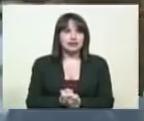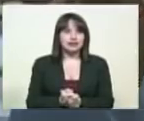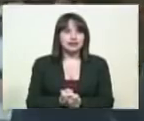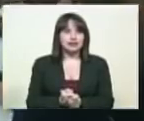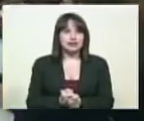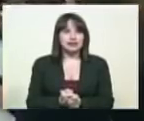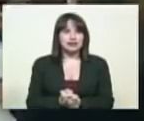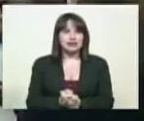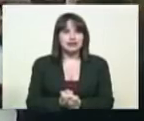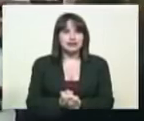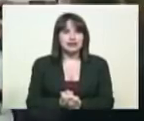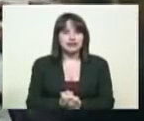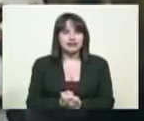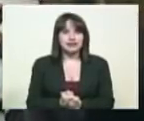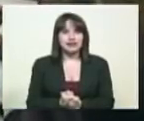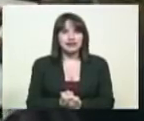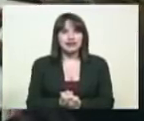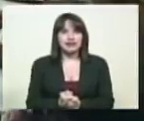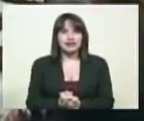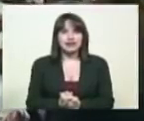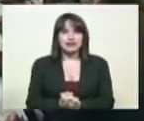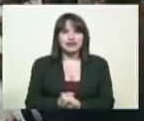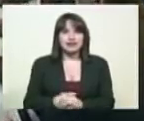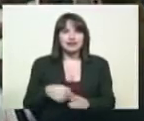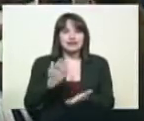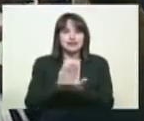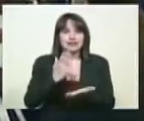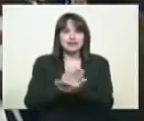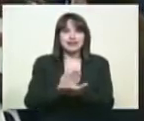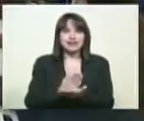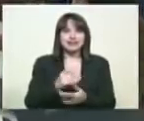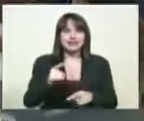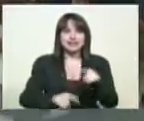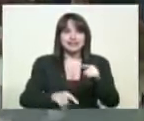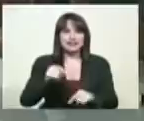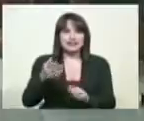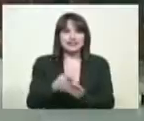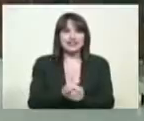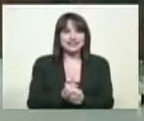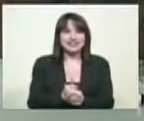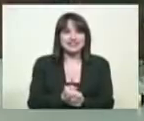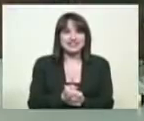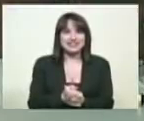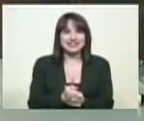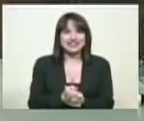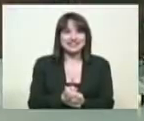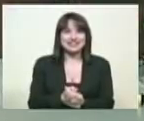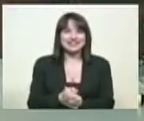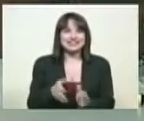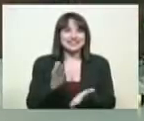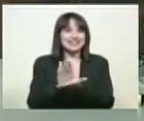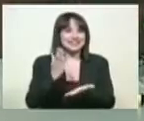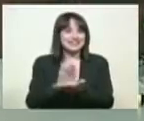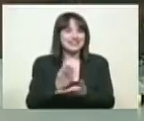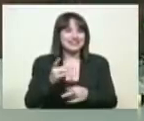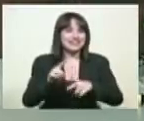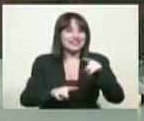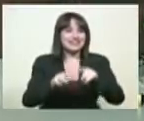seguir su trabajo yo me siento todos los días que estoy siguiendo el trabajo que le tocaba hacer a él que él me dejó